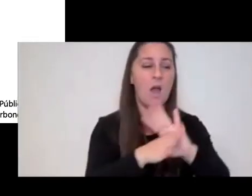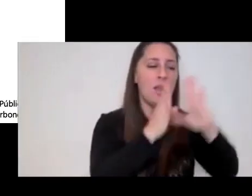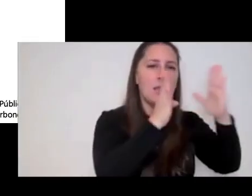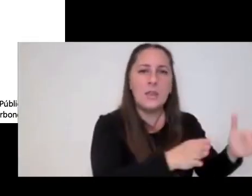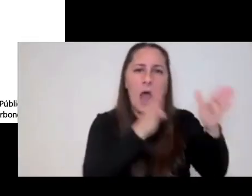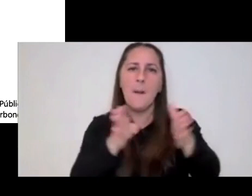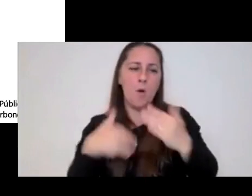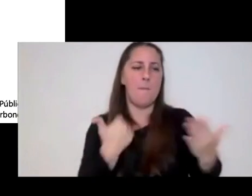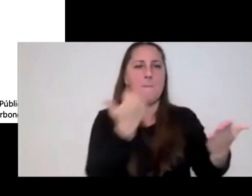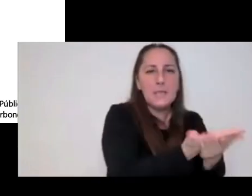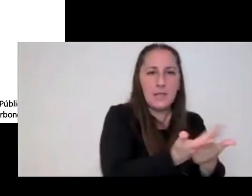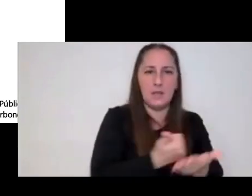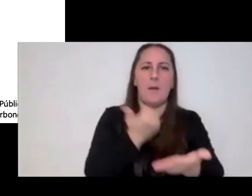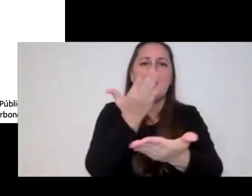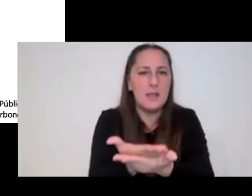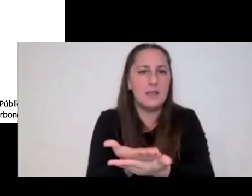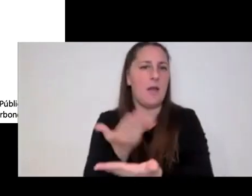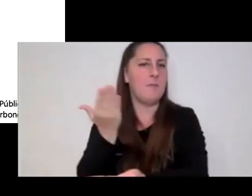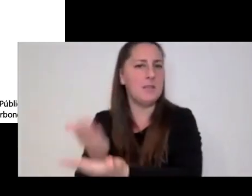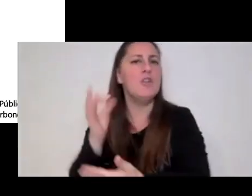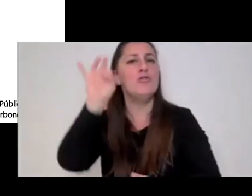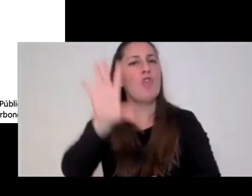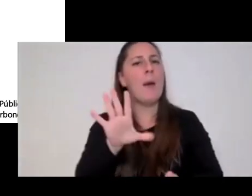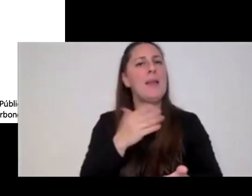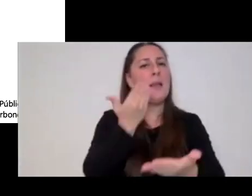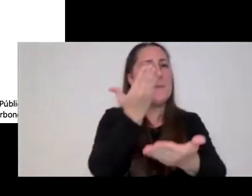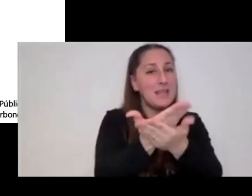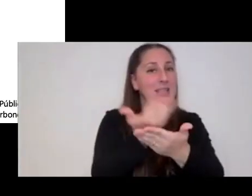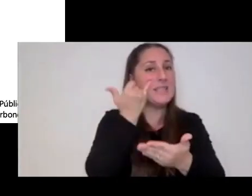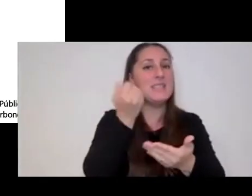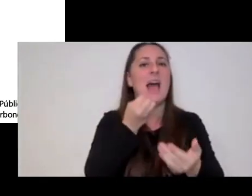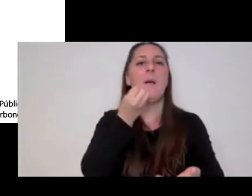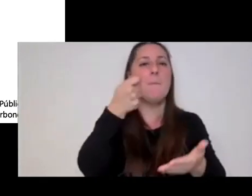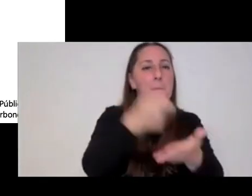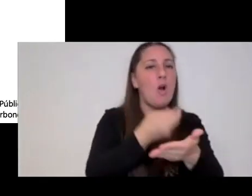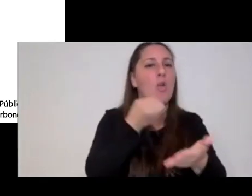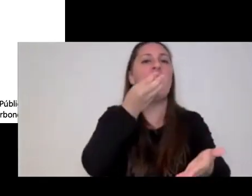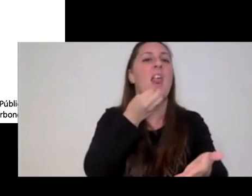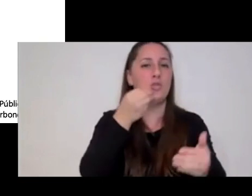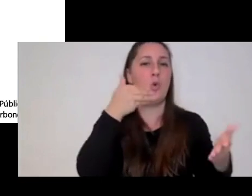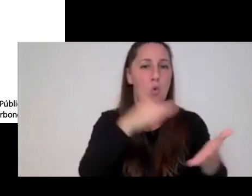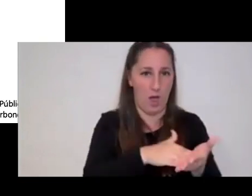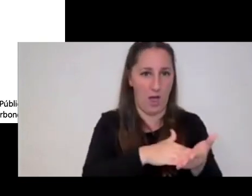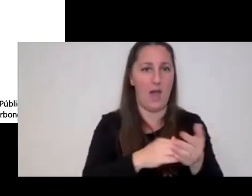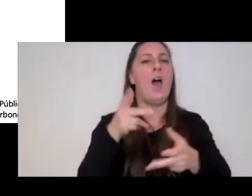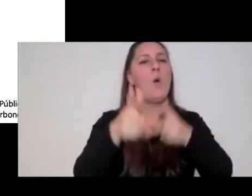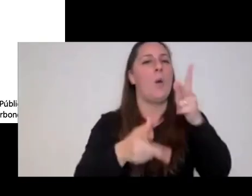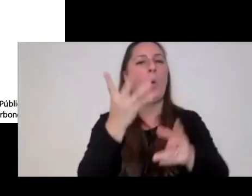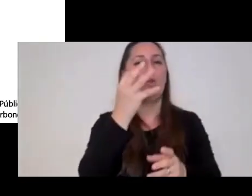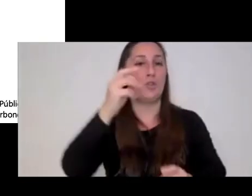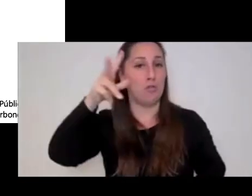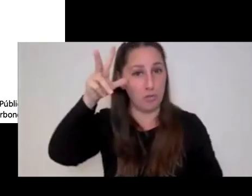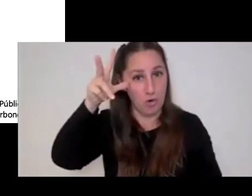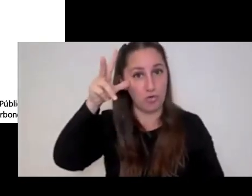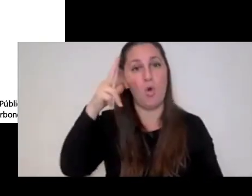presentación. Solamente puede haber presentación si está el pago de la declaración jurada. Y ahora les voy a hablar del 408. Y solamente cuando presenté los 3